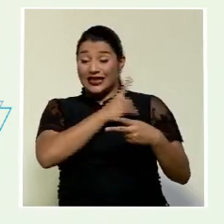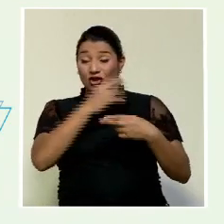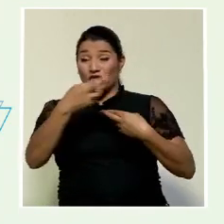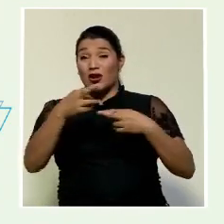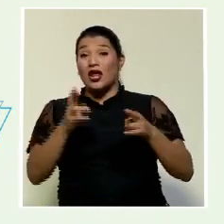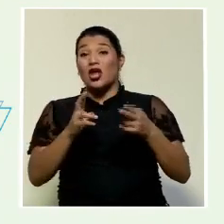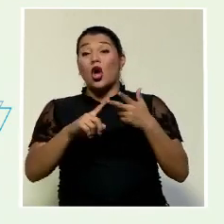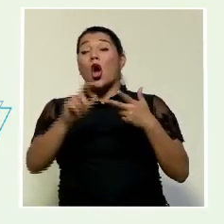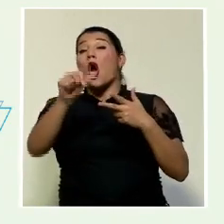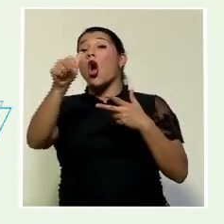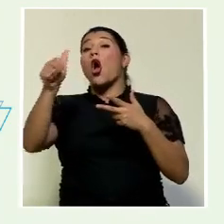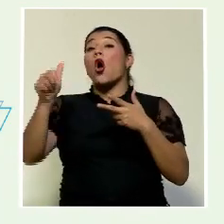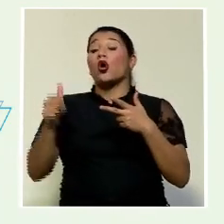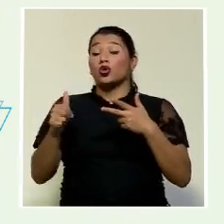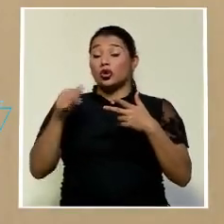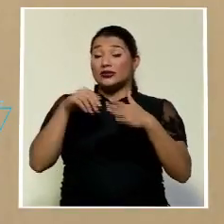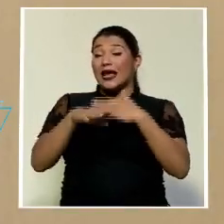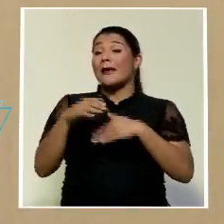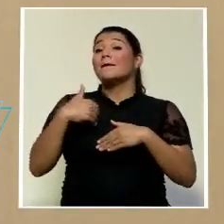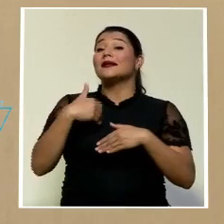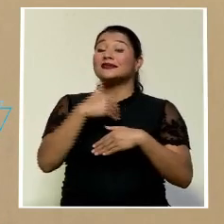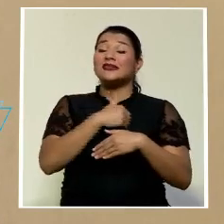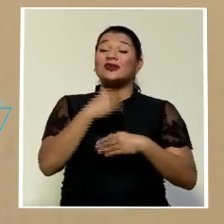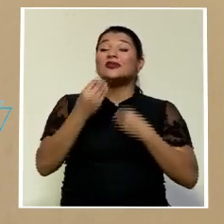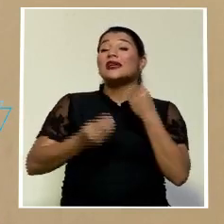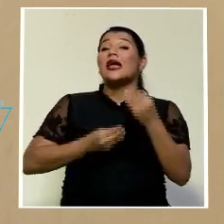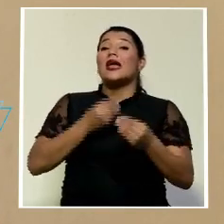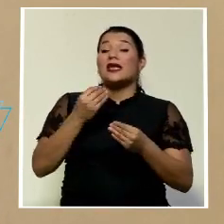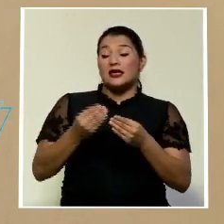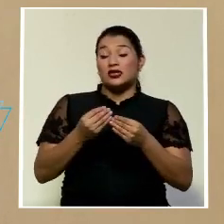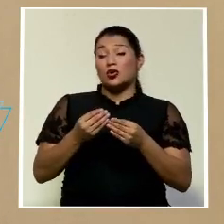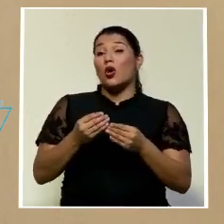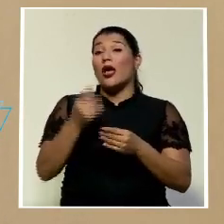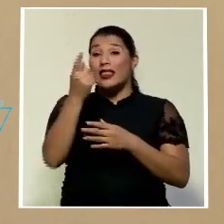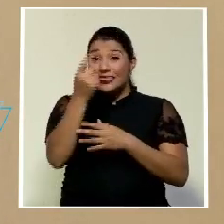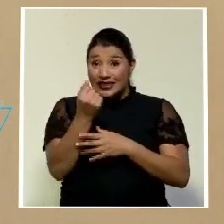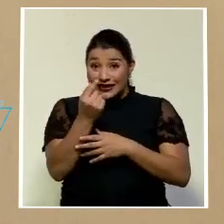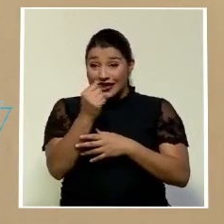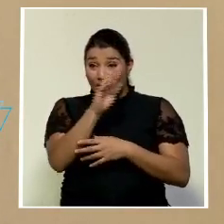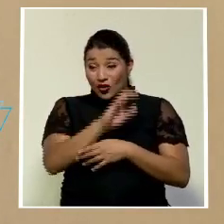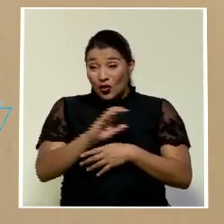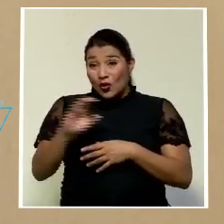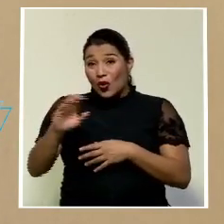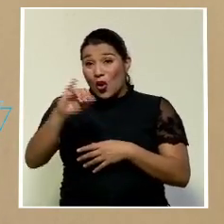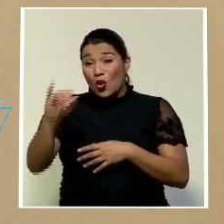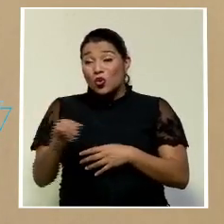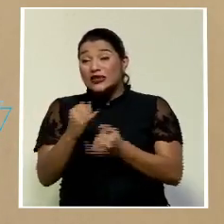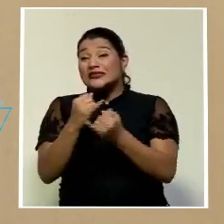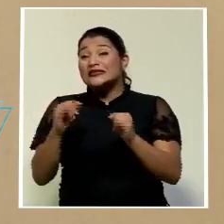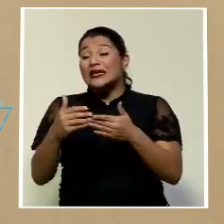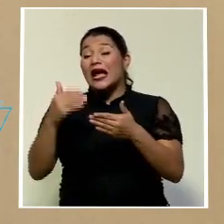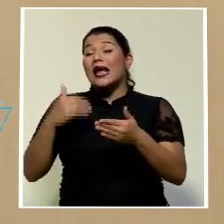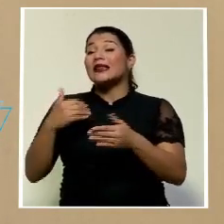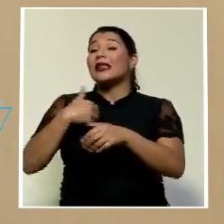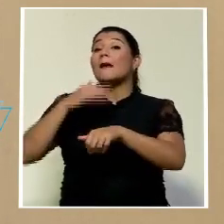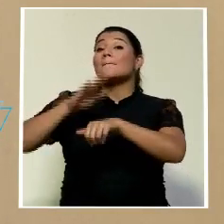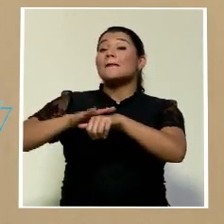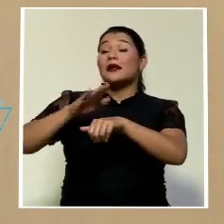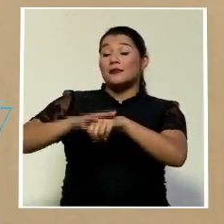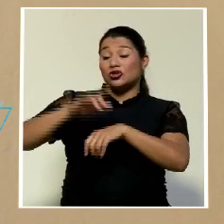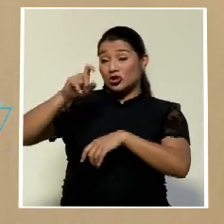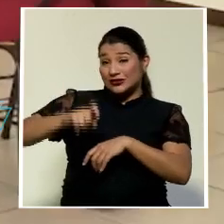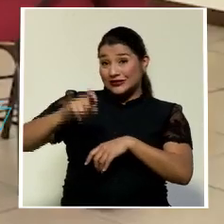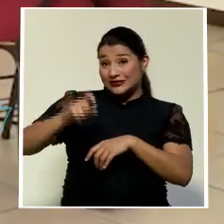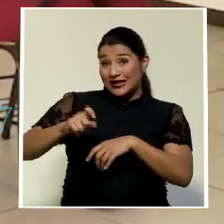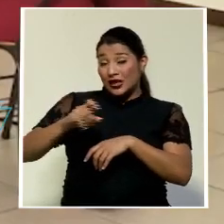y otras dependencias del ministerio han provocado que se transfieran recursos a las juntas sin contar con la aprobación respectiva y se conozcan